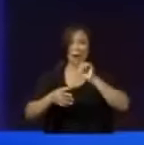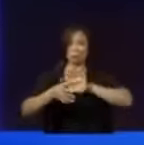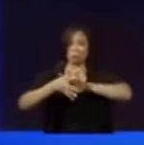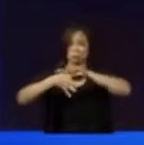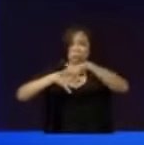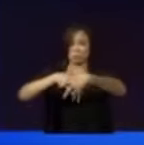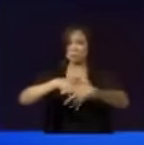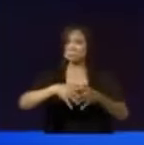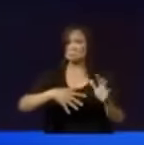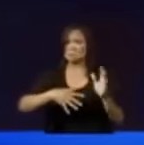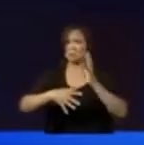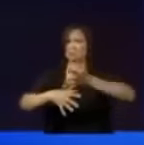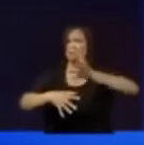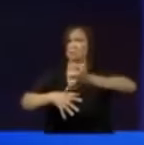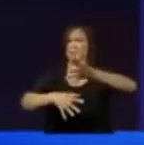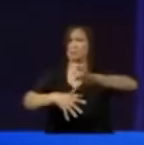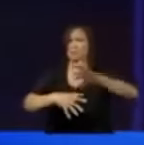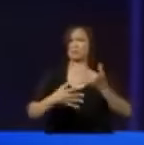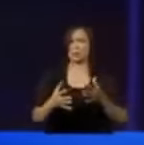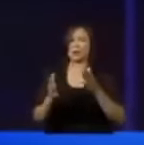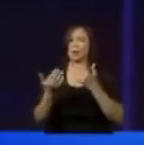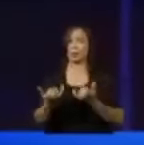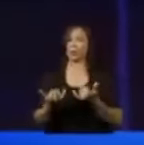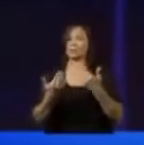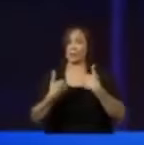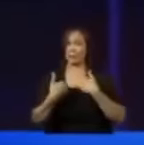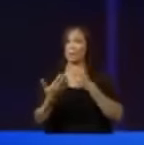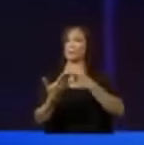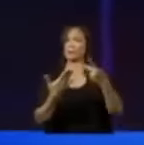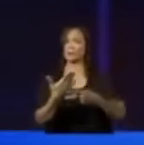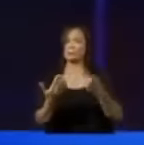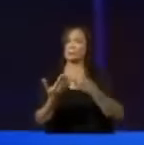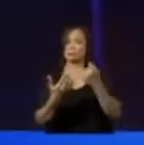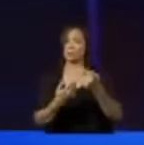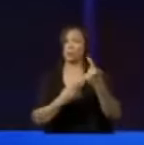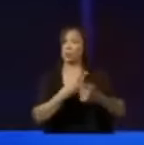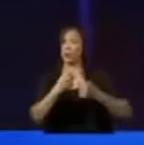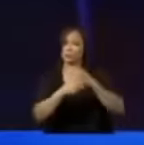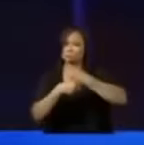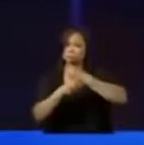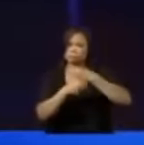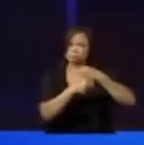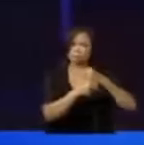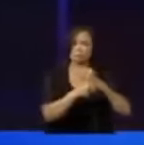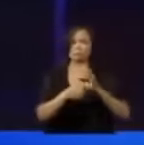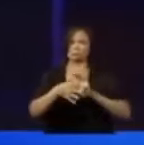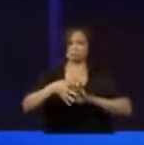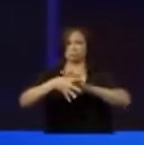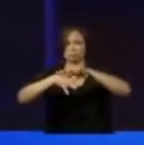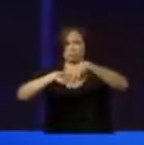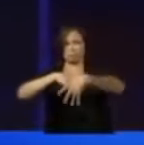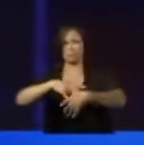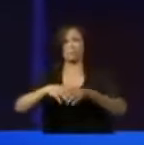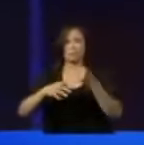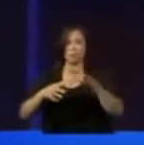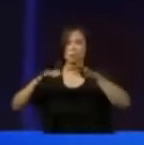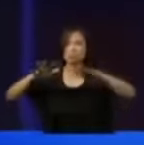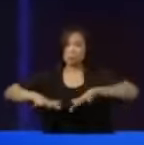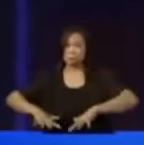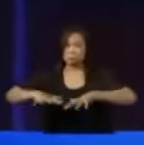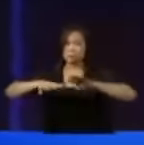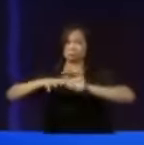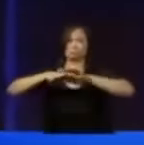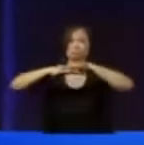en la ciudad de Santo Domingo. Ya nosotros tenemos un plan que lo hemos preparado durante un año de drenaje pluvial para poder atender